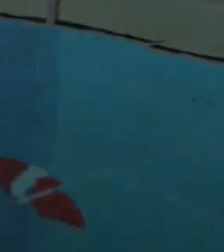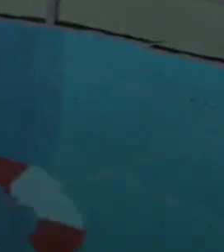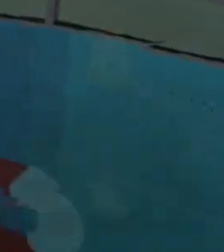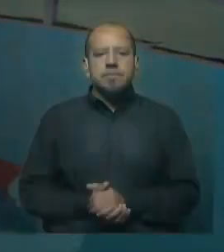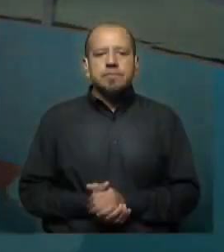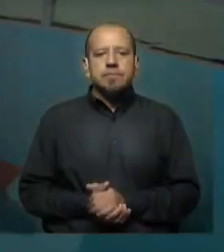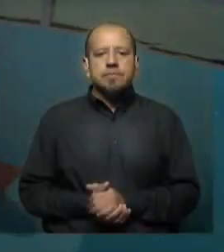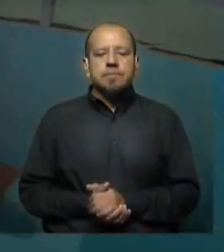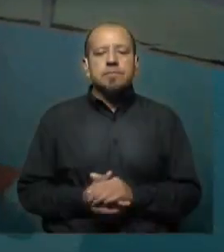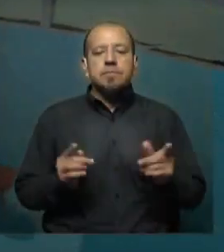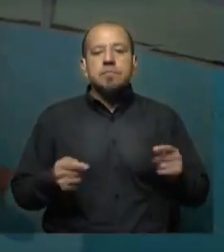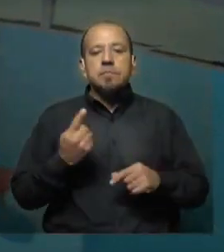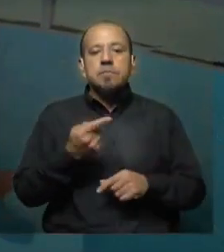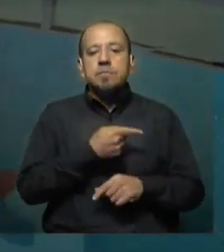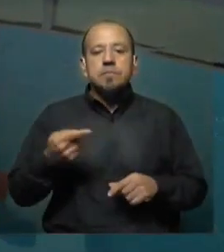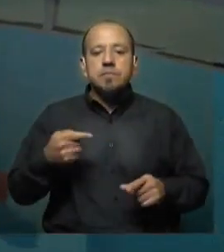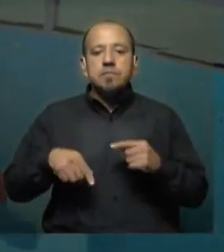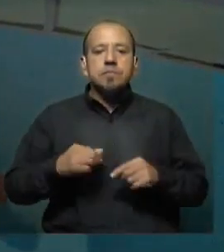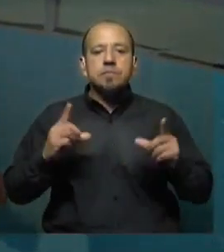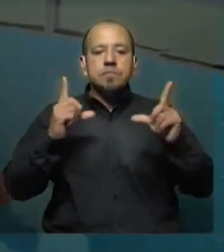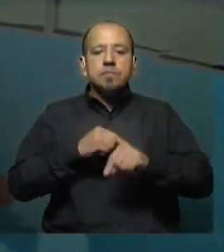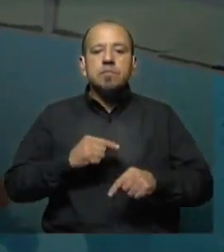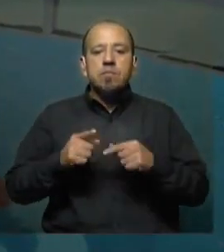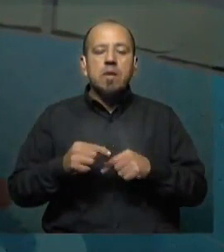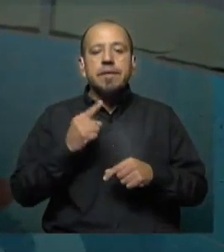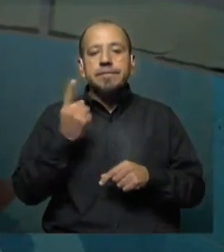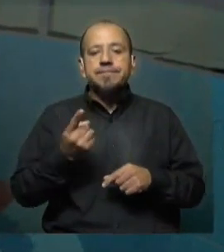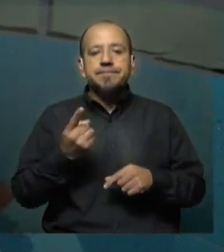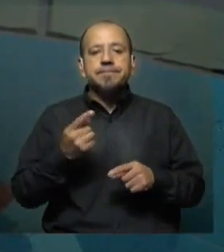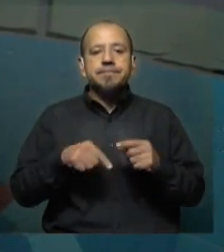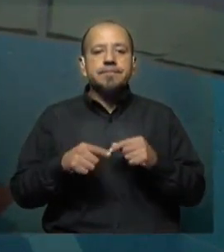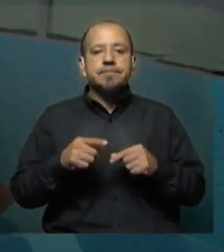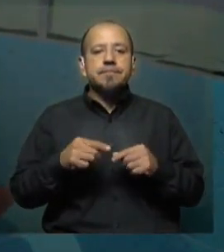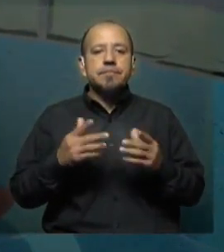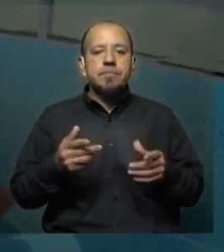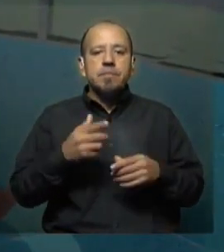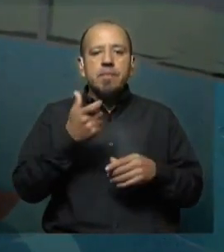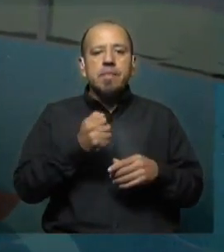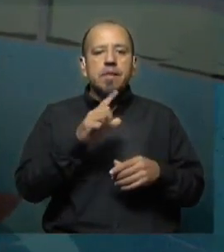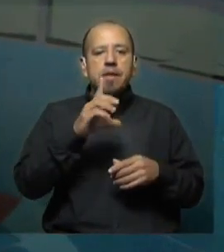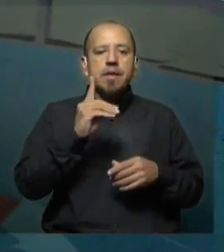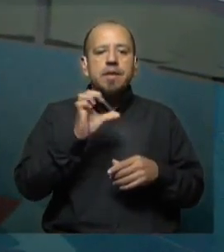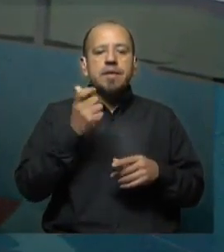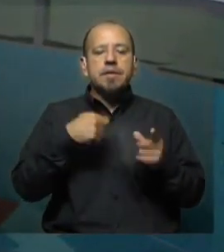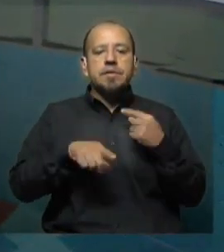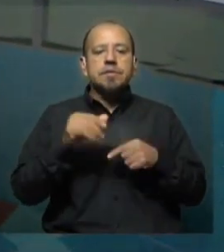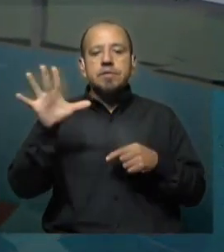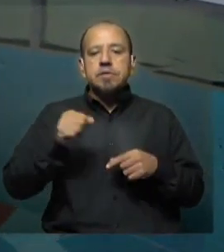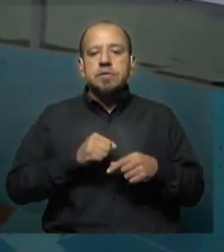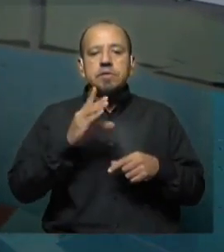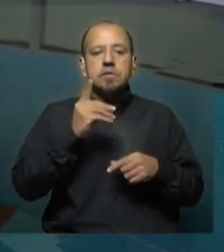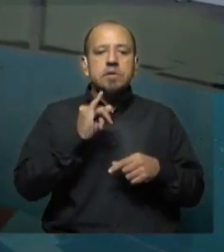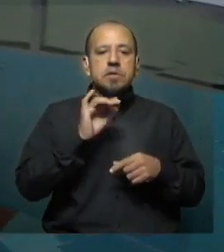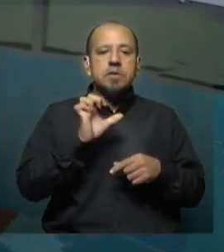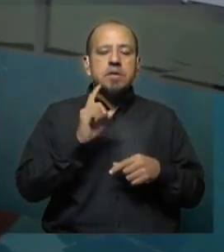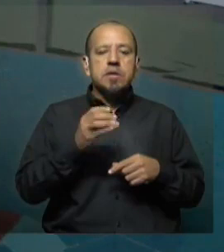y a una semana de la finalización de la primera temporada de la aldea trajimos a su cacique a Diego González para que no lo extrañen para